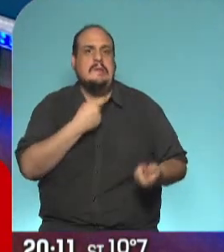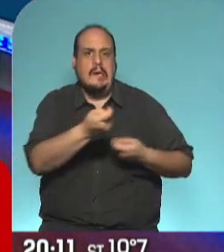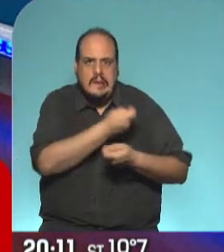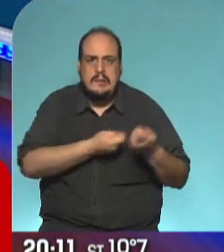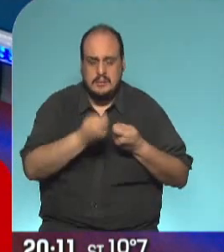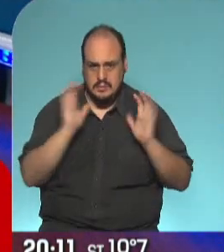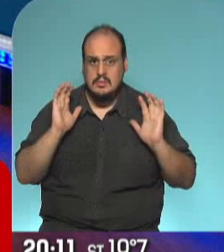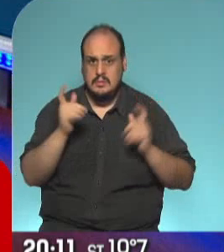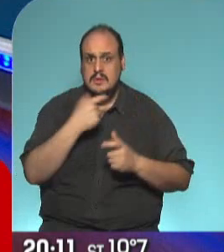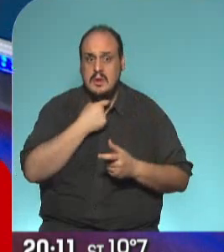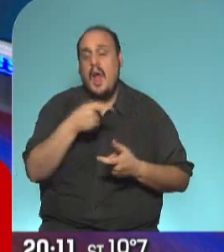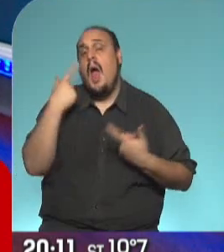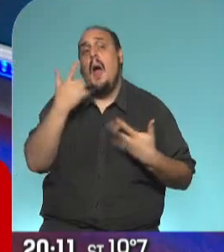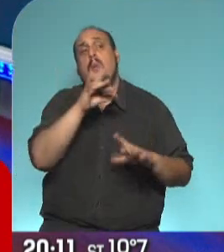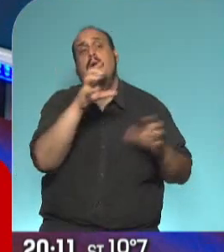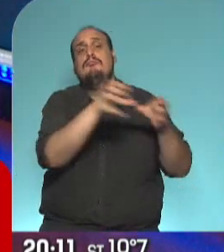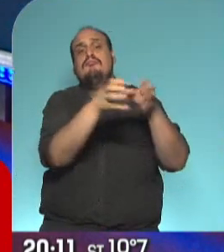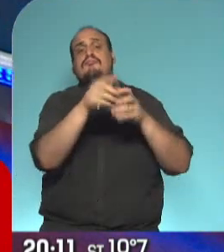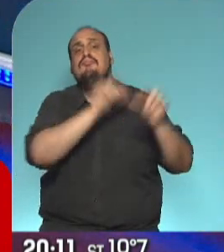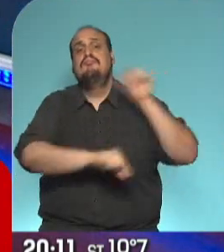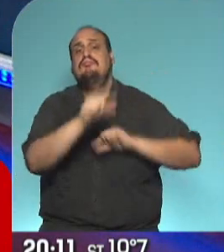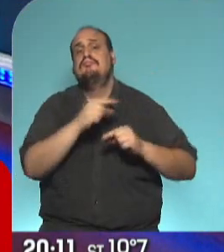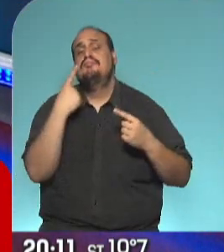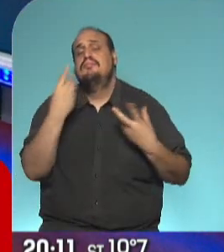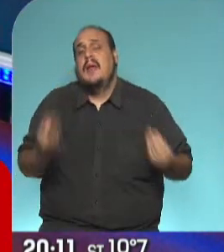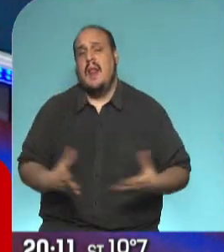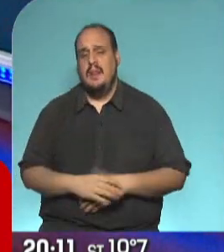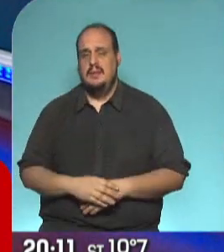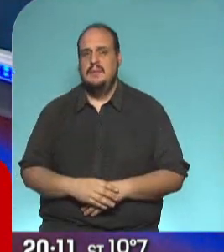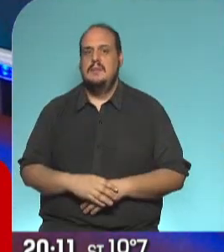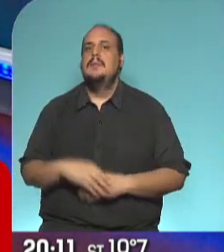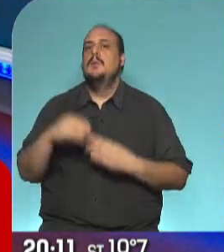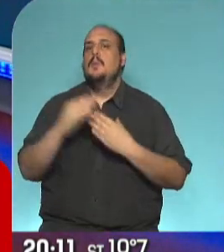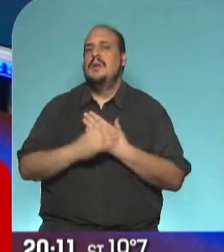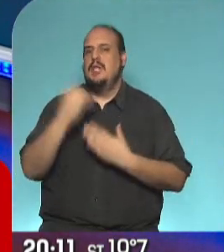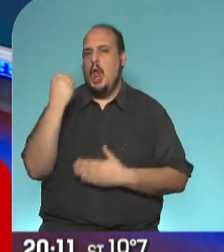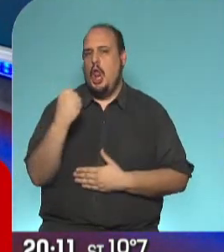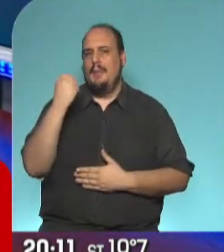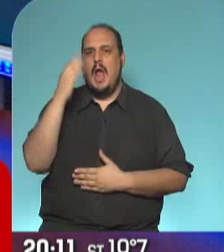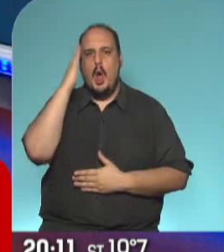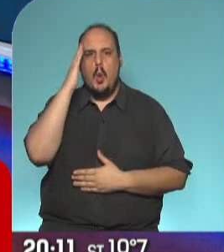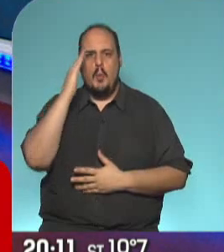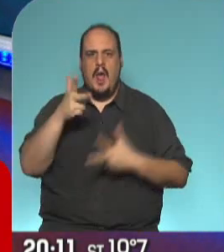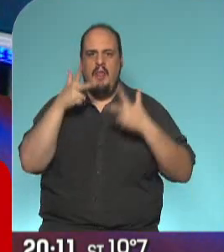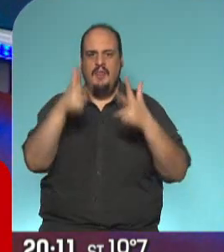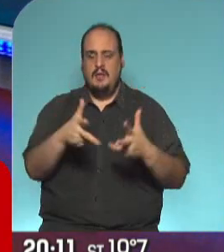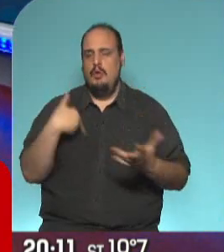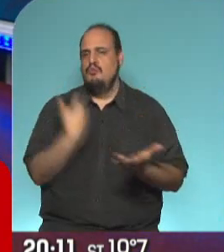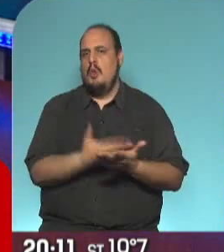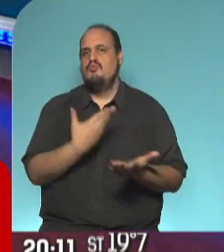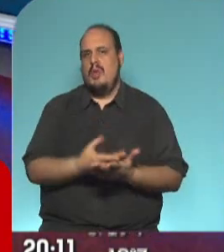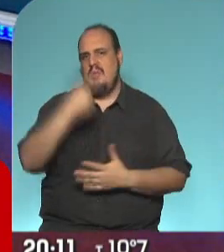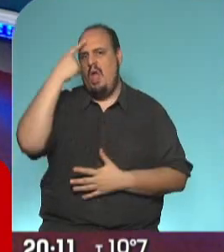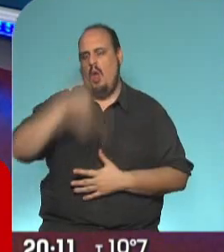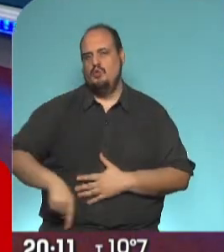qué sucede ahora con los acreedores, ¿no? Había sido muy enfático, muy tajante Martín Guzmán diciendo que esta era la última oferta y que en caso de no